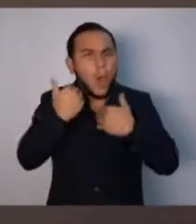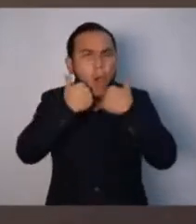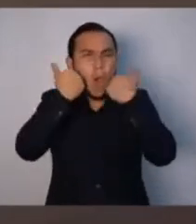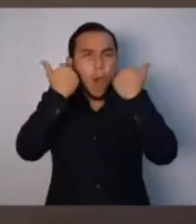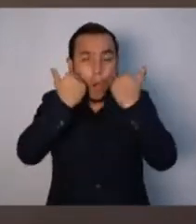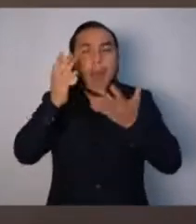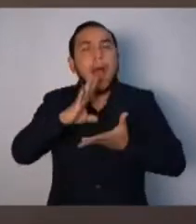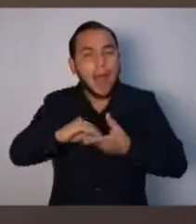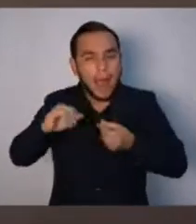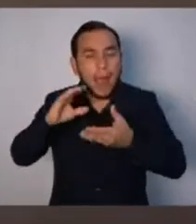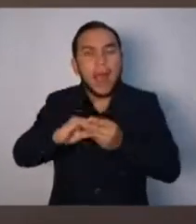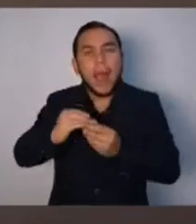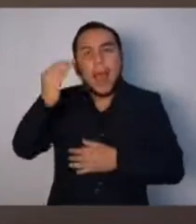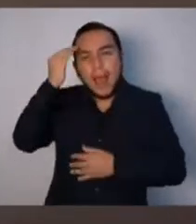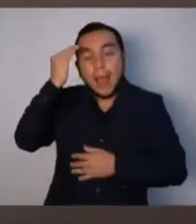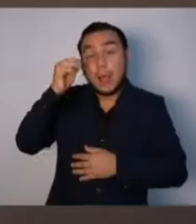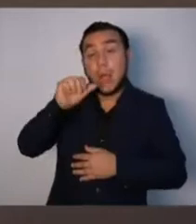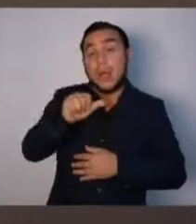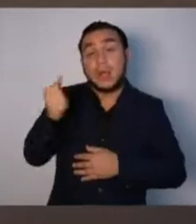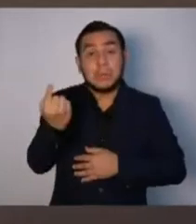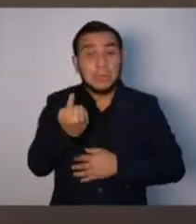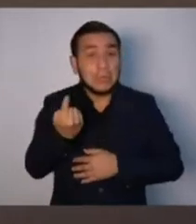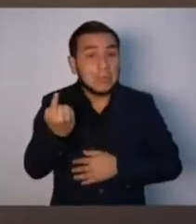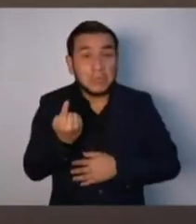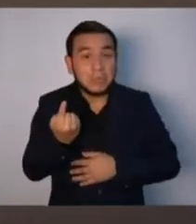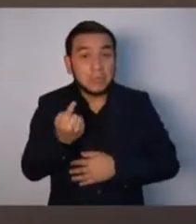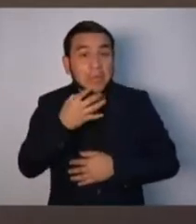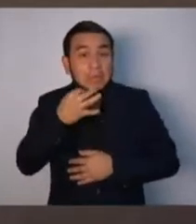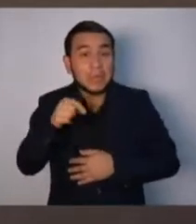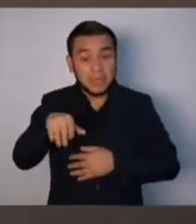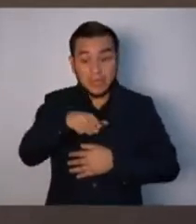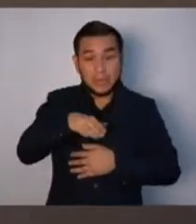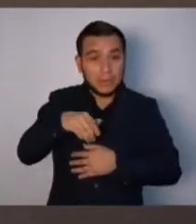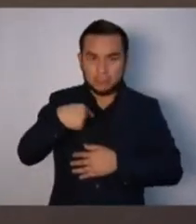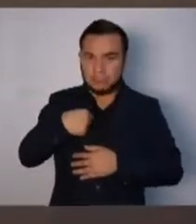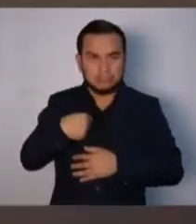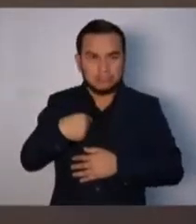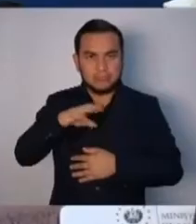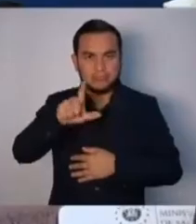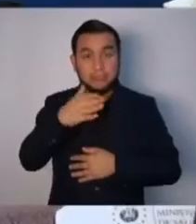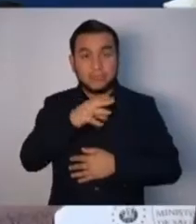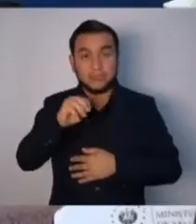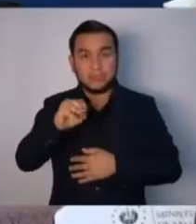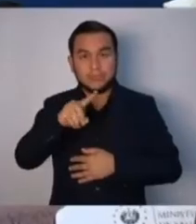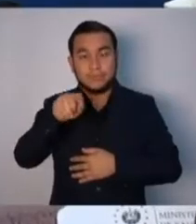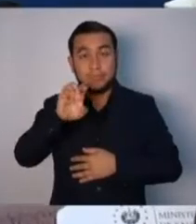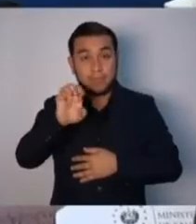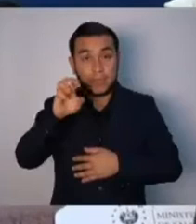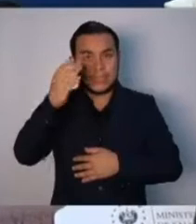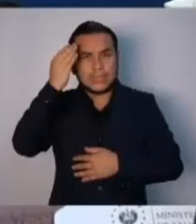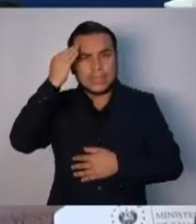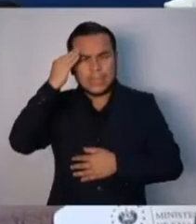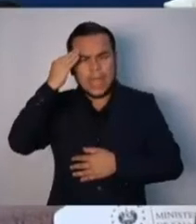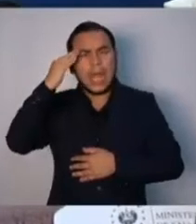habrán contado y otros que no somos de aquí del mozote como tal pues conocemos la